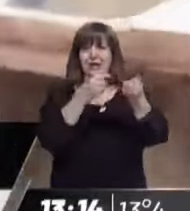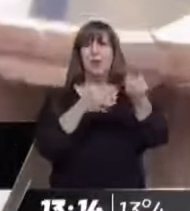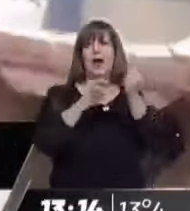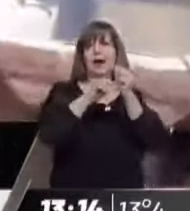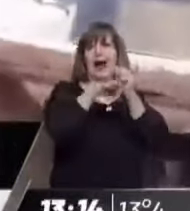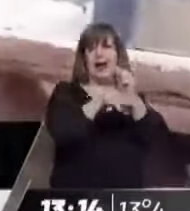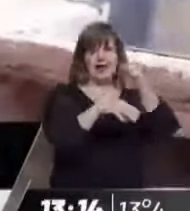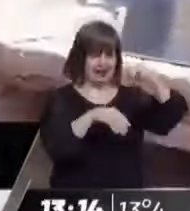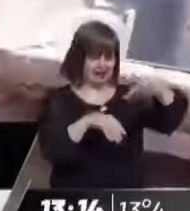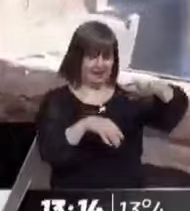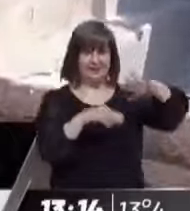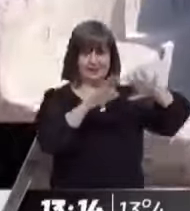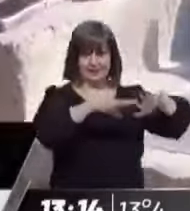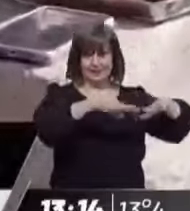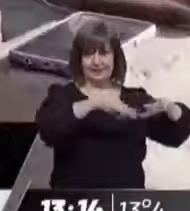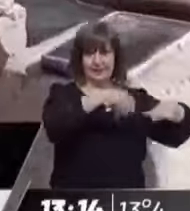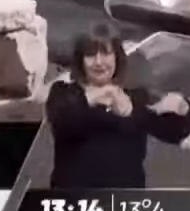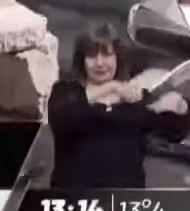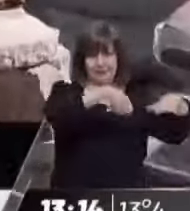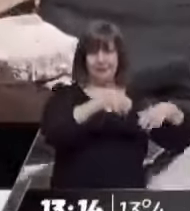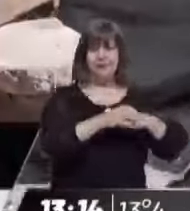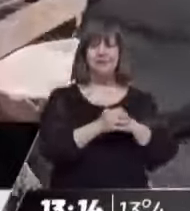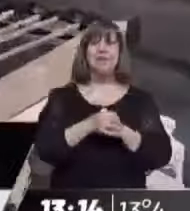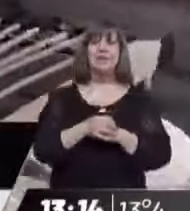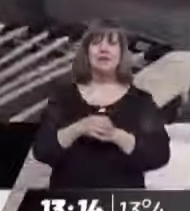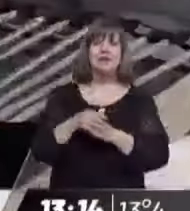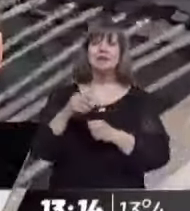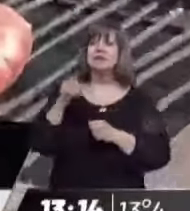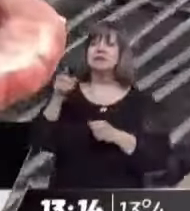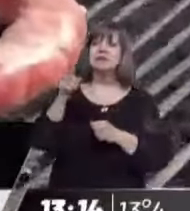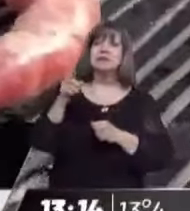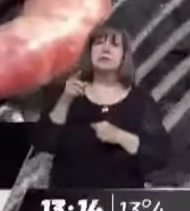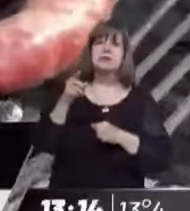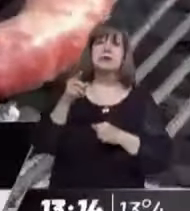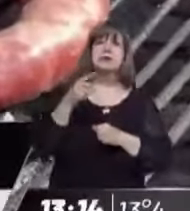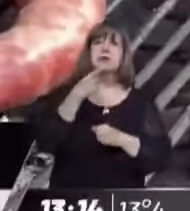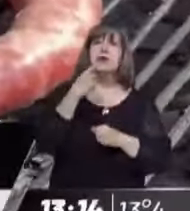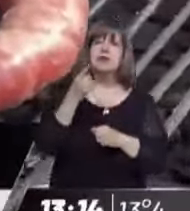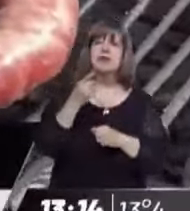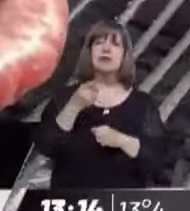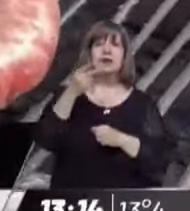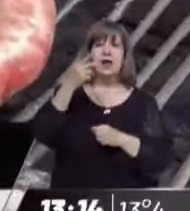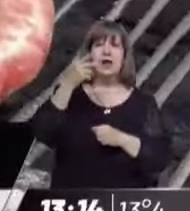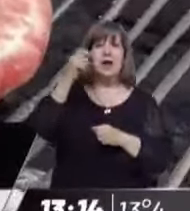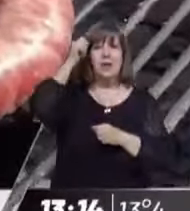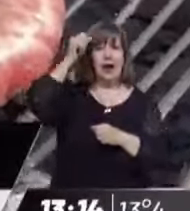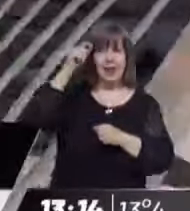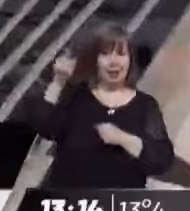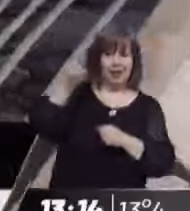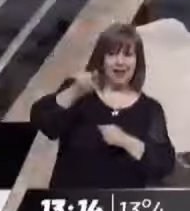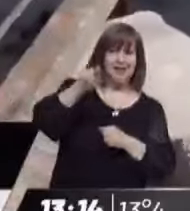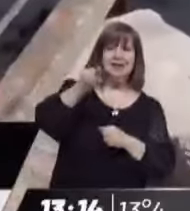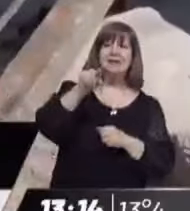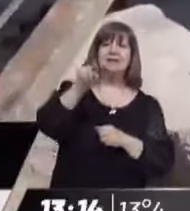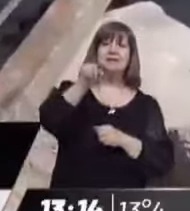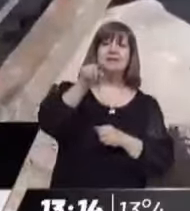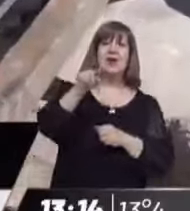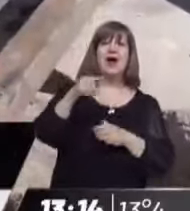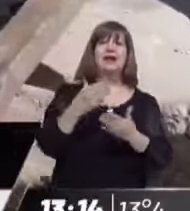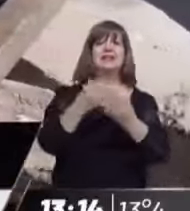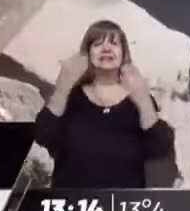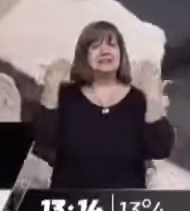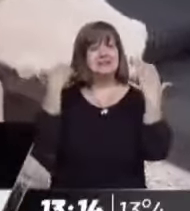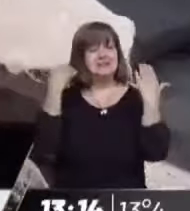acá. Preguntarle de dónde es primero. Mar del Plata me dijo, claro. ¿Estás bien? Un saludo especial para todos